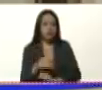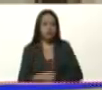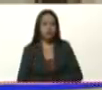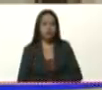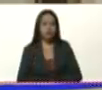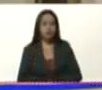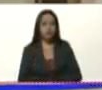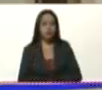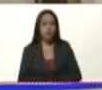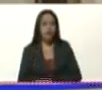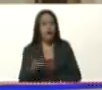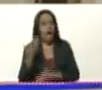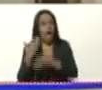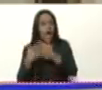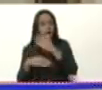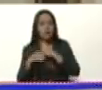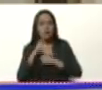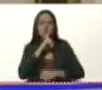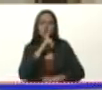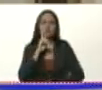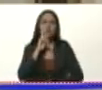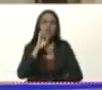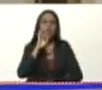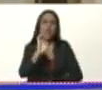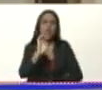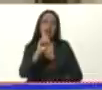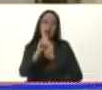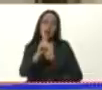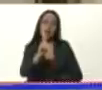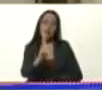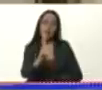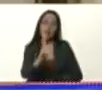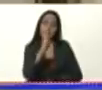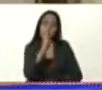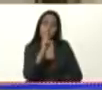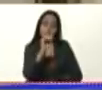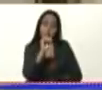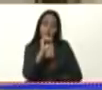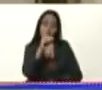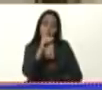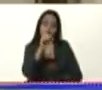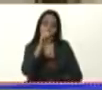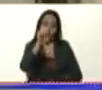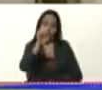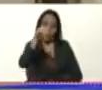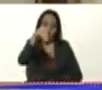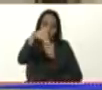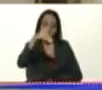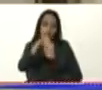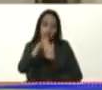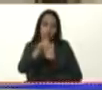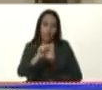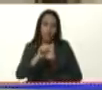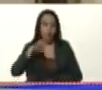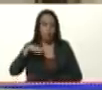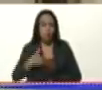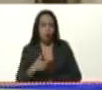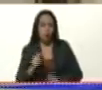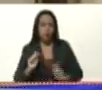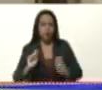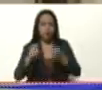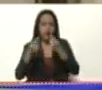prensa, el desarrollo del debate en Estados Unidos sobre la crisis del coronavirus. Y bueno, es alarmante,